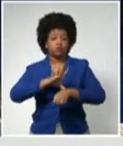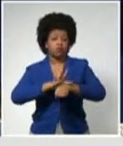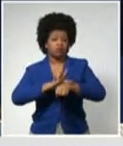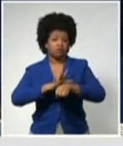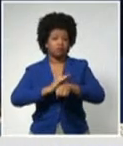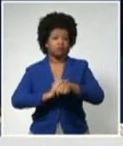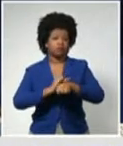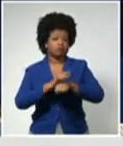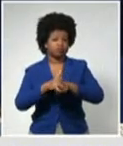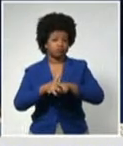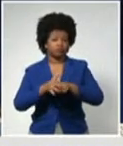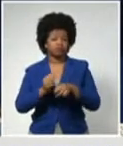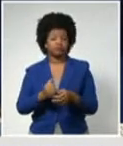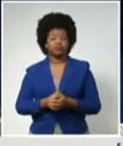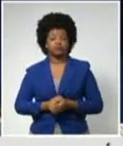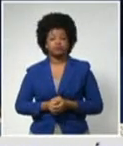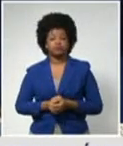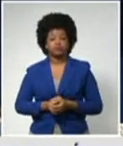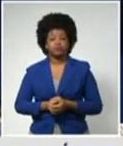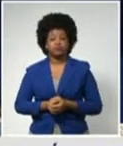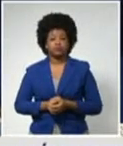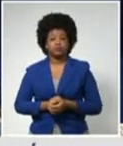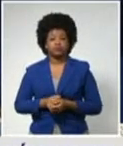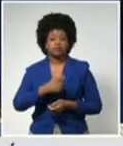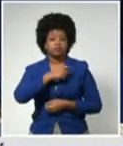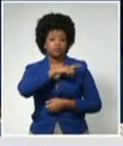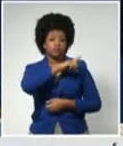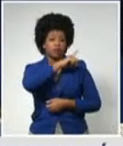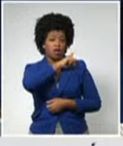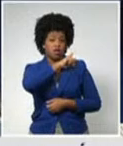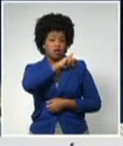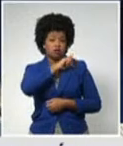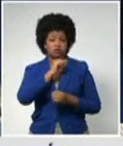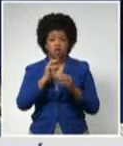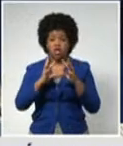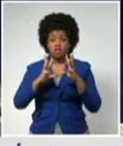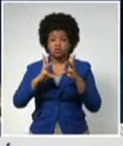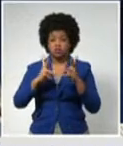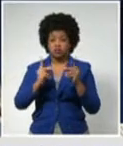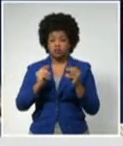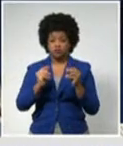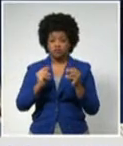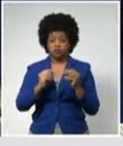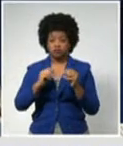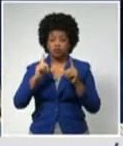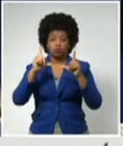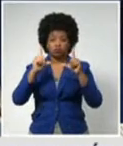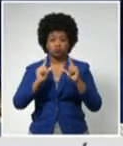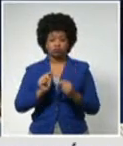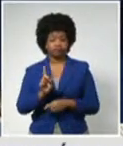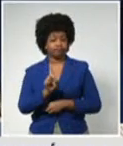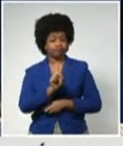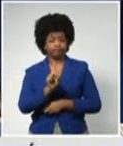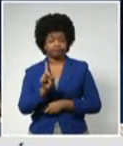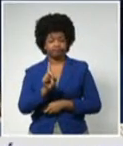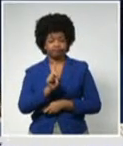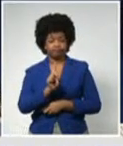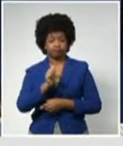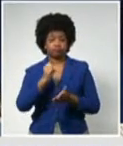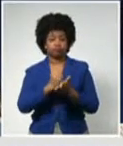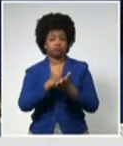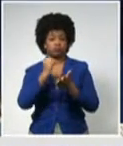han diagnosticado. Ayer las cifras no logran disminuir. Ayer se confirmaron en el mundo